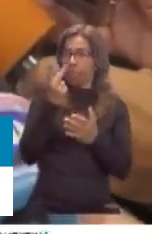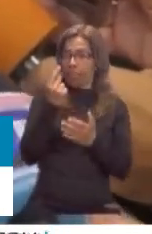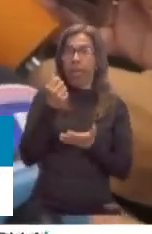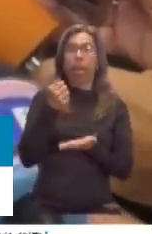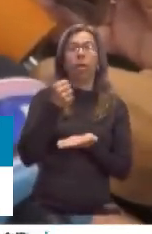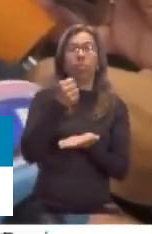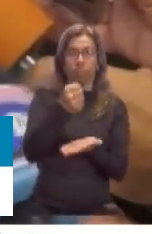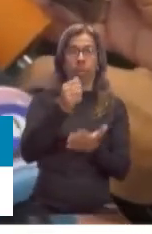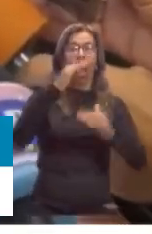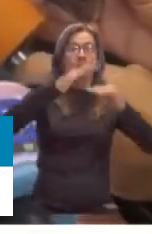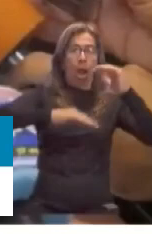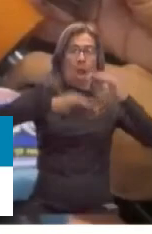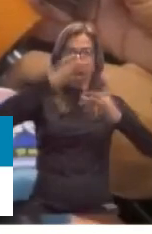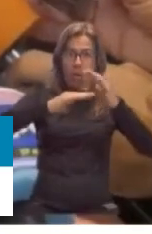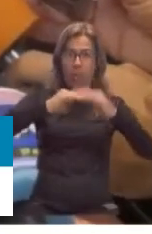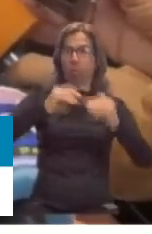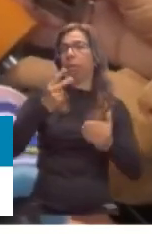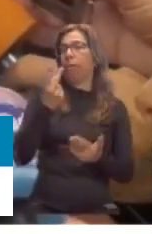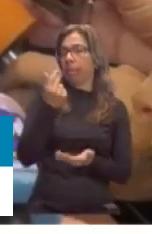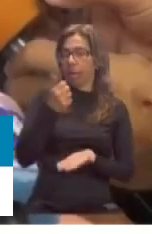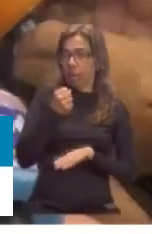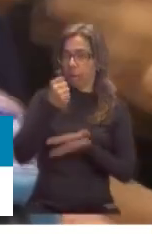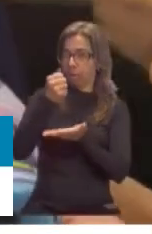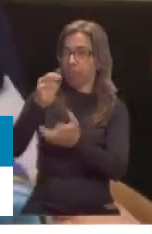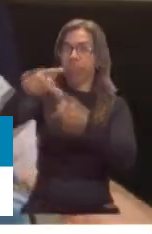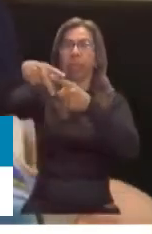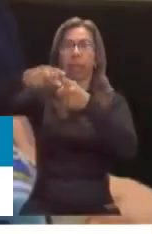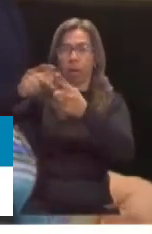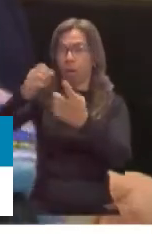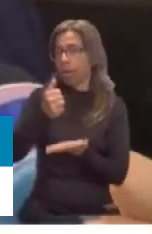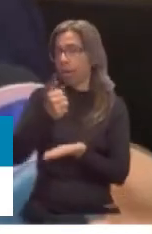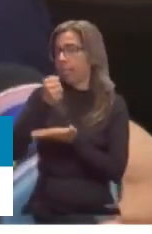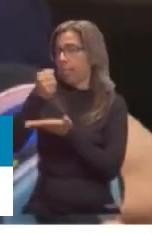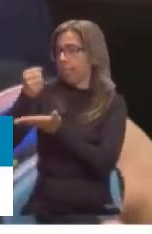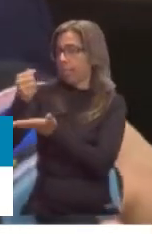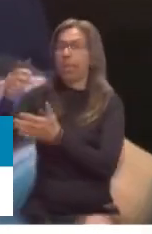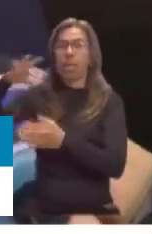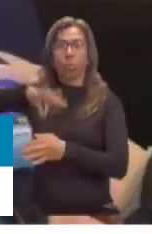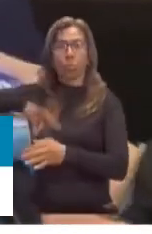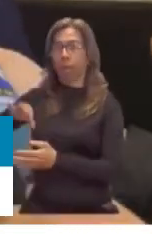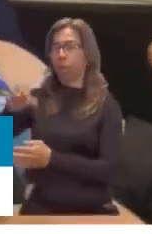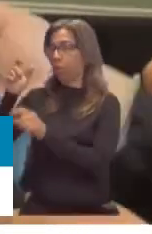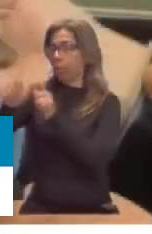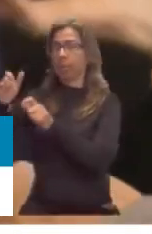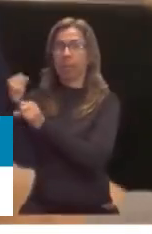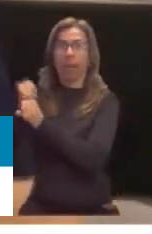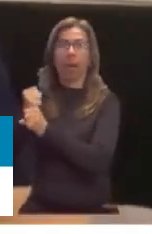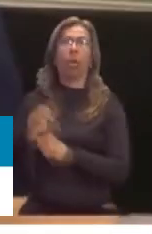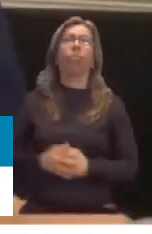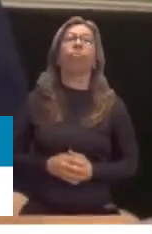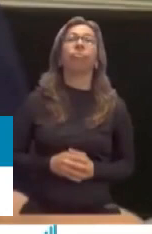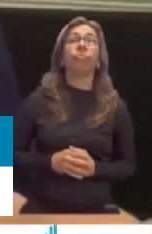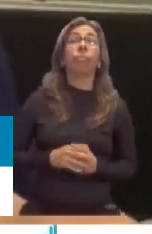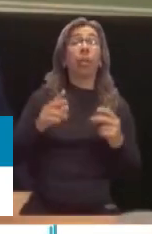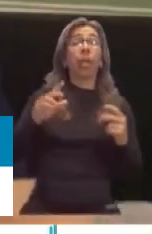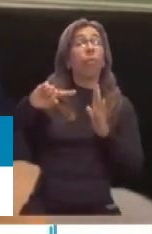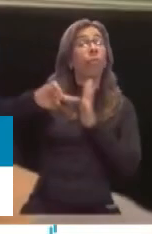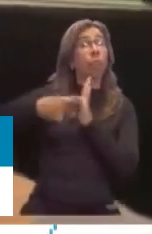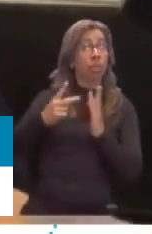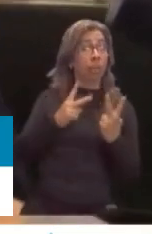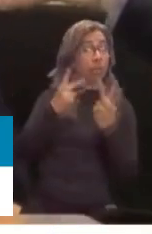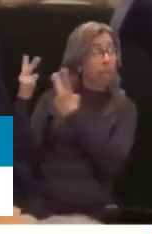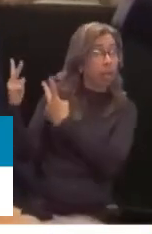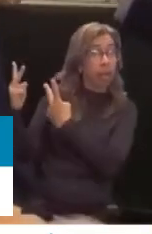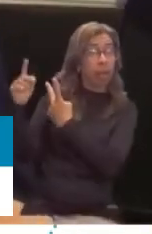edilicia, en condiciones de trabajo adecuadas para sus trabajadores. Gobernador, ¿su agenda en Buenos Aires? Sí, nosotros tenemos hoy